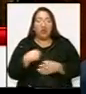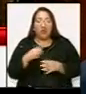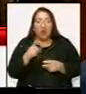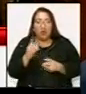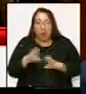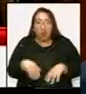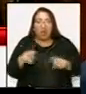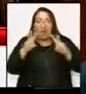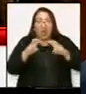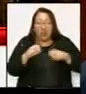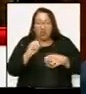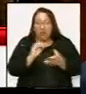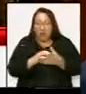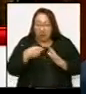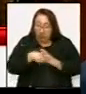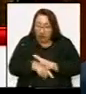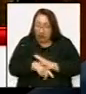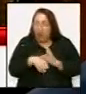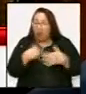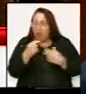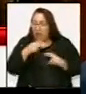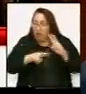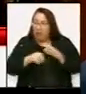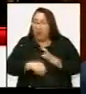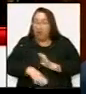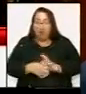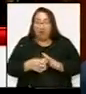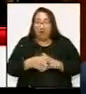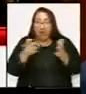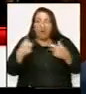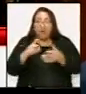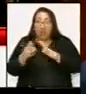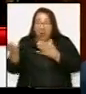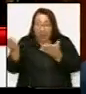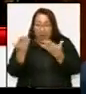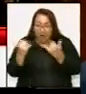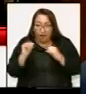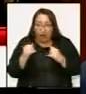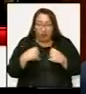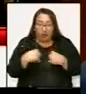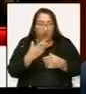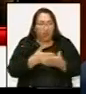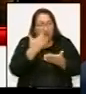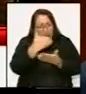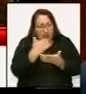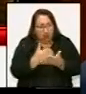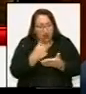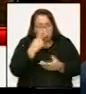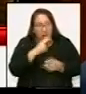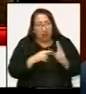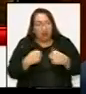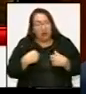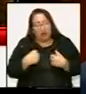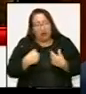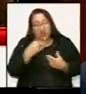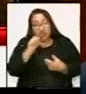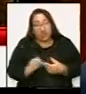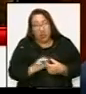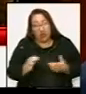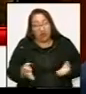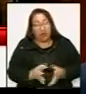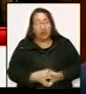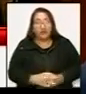un análisis más exhaustivo, más minucioso, y nos entreguen todos los datos necesarios en las cuales podemos decir que sí